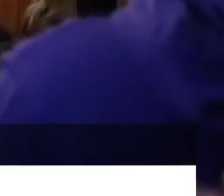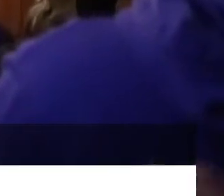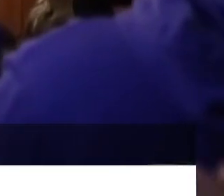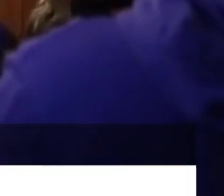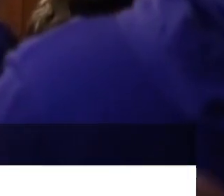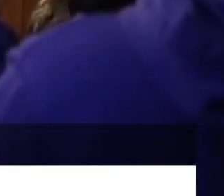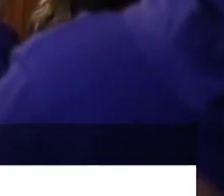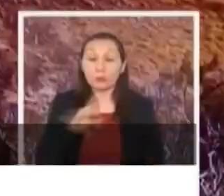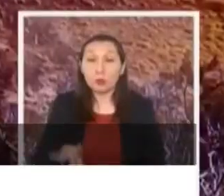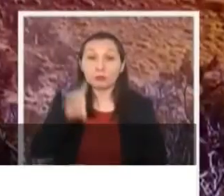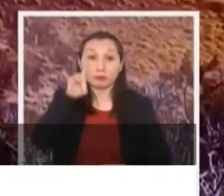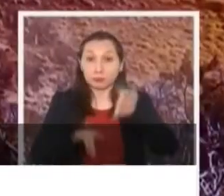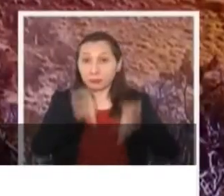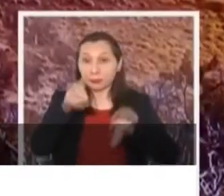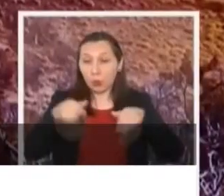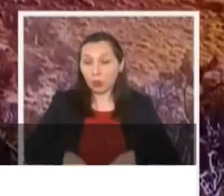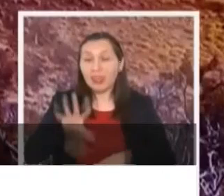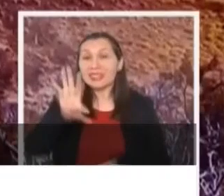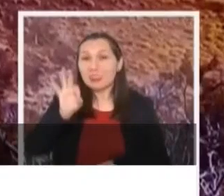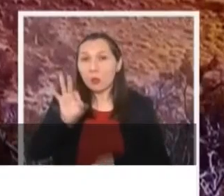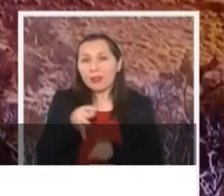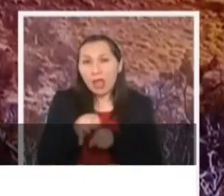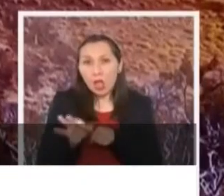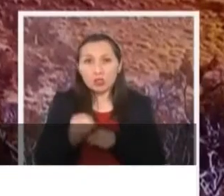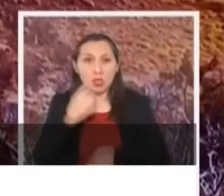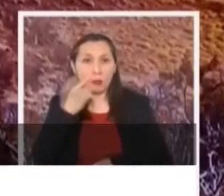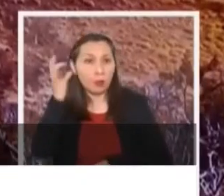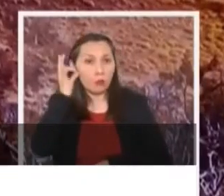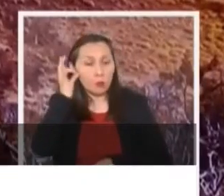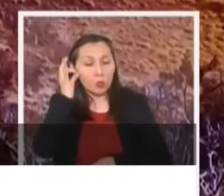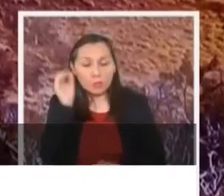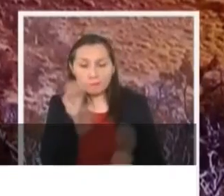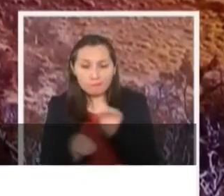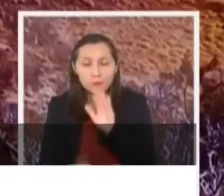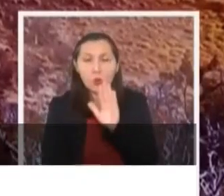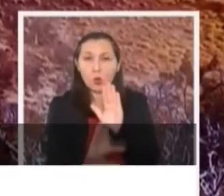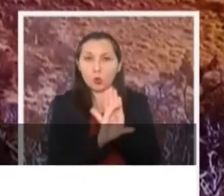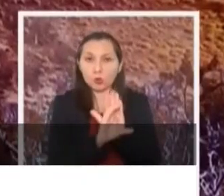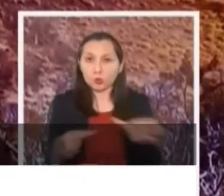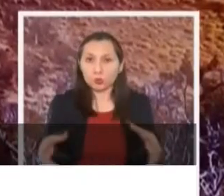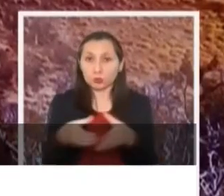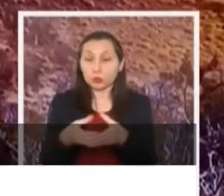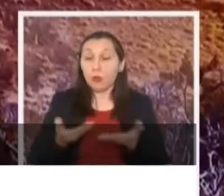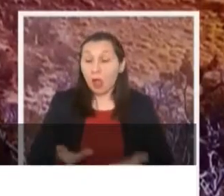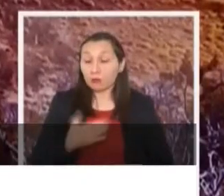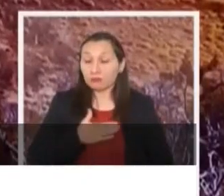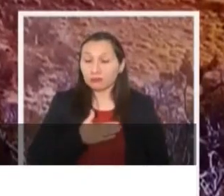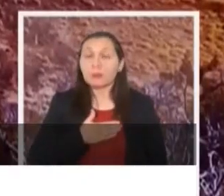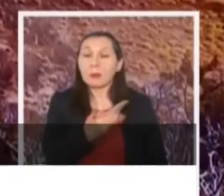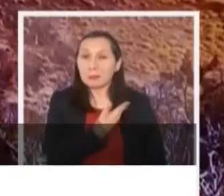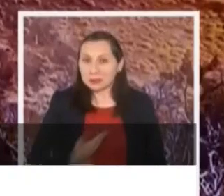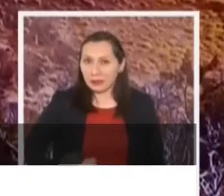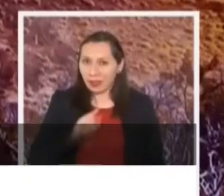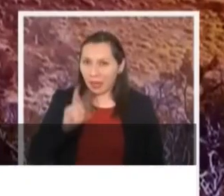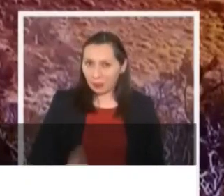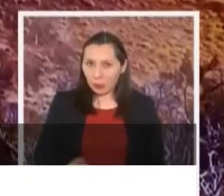que finalmente sea aprobado en un plebiscito de salida. Eso en unas elecciones marcadas por el voto obligatorio, donde concurrieron a